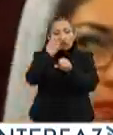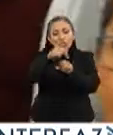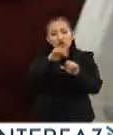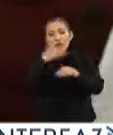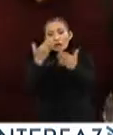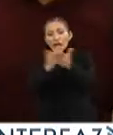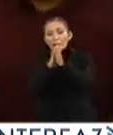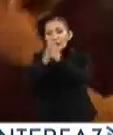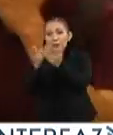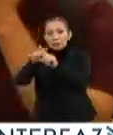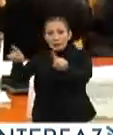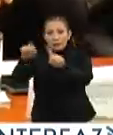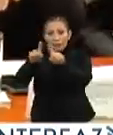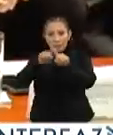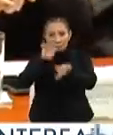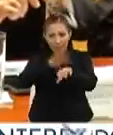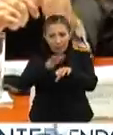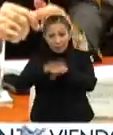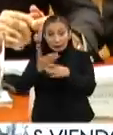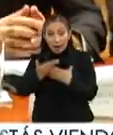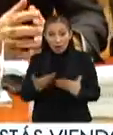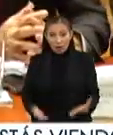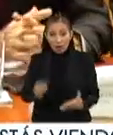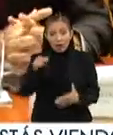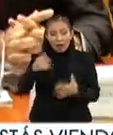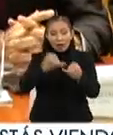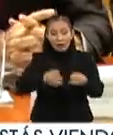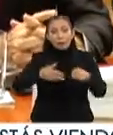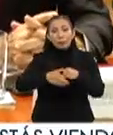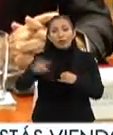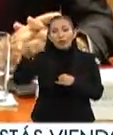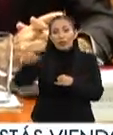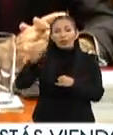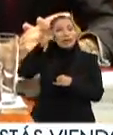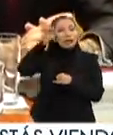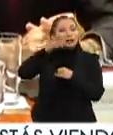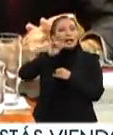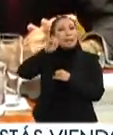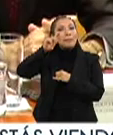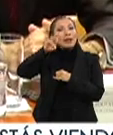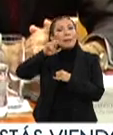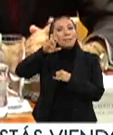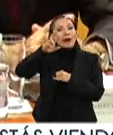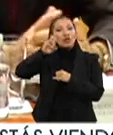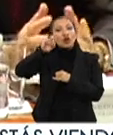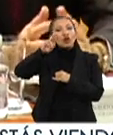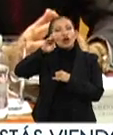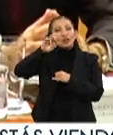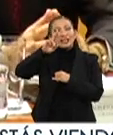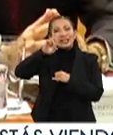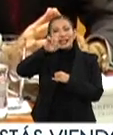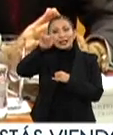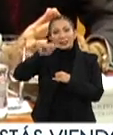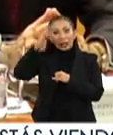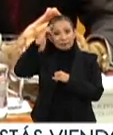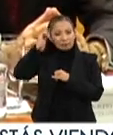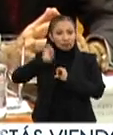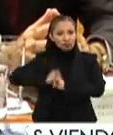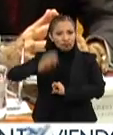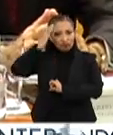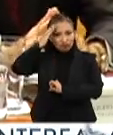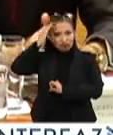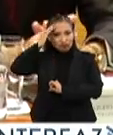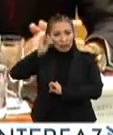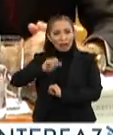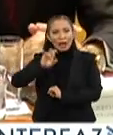y oferta literaria. En esta ocasión, fue inaugurada por el director del IPN, Mario Rodríguez, y el rector de la UNAM,